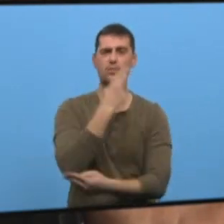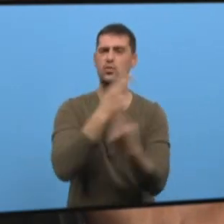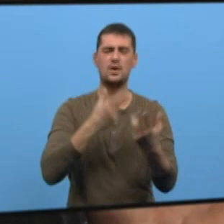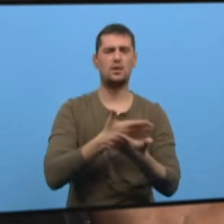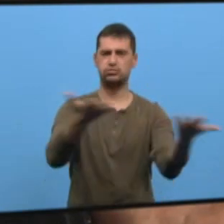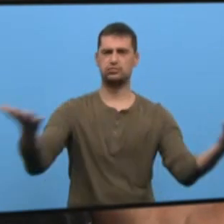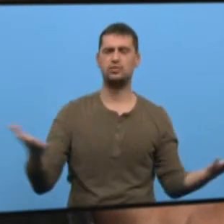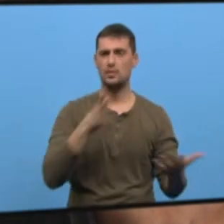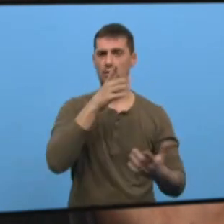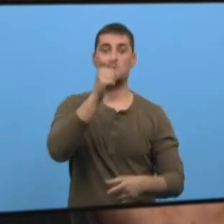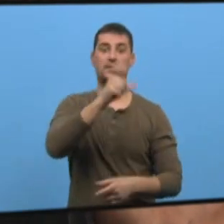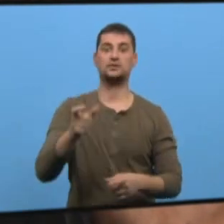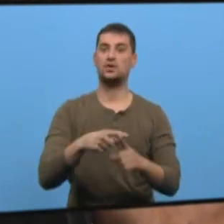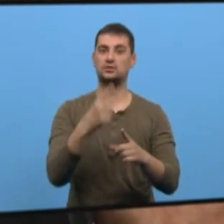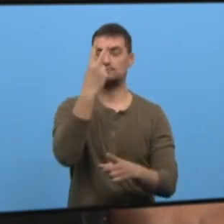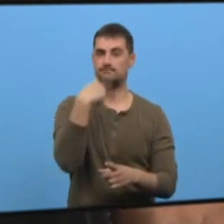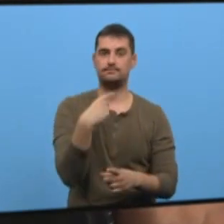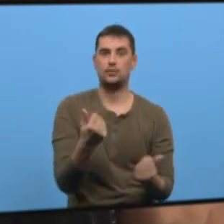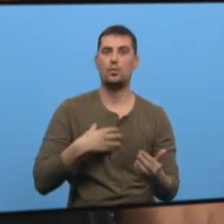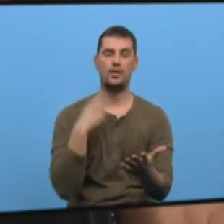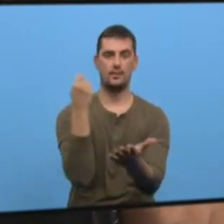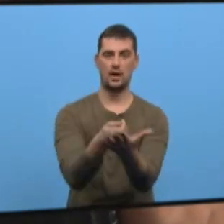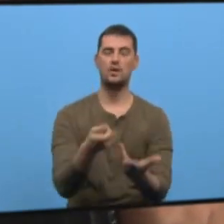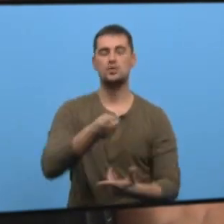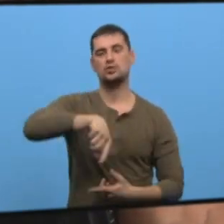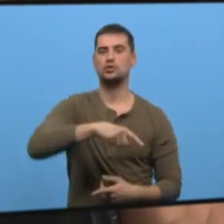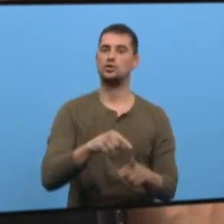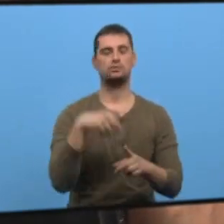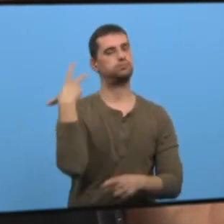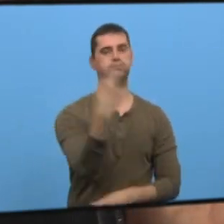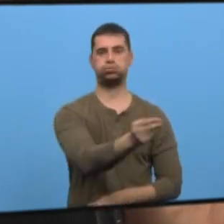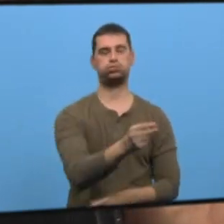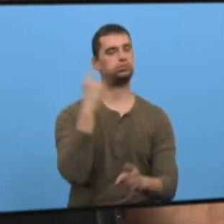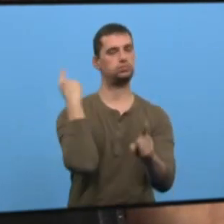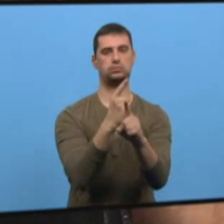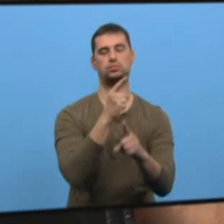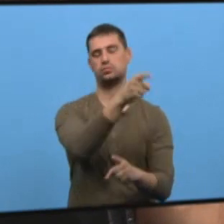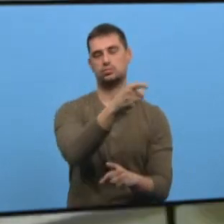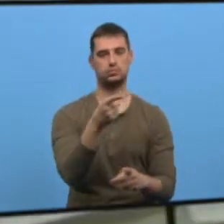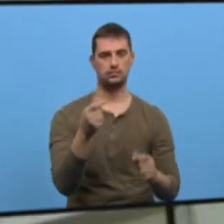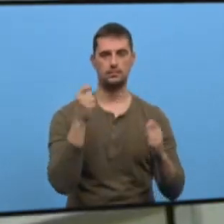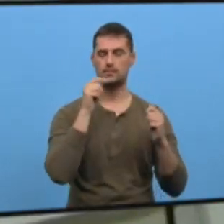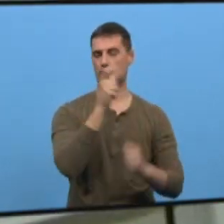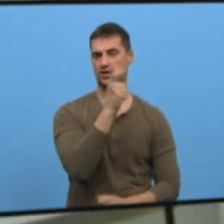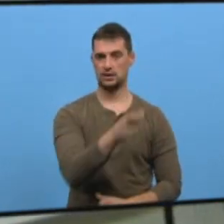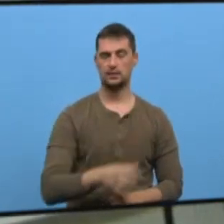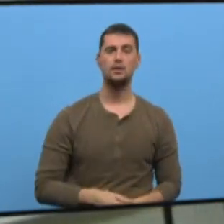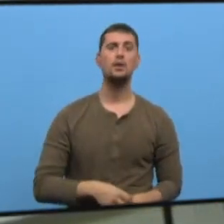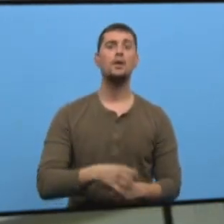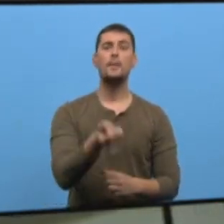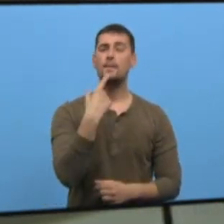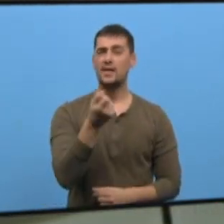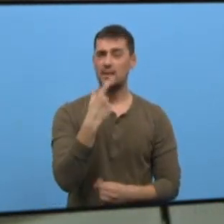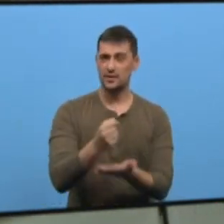oñen porque os doentes noidan pagalo cal manifestamos una vez má a Noa absoluta protesta medicamentos